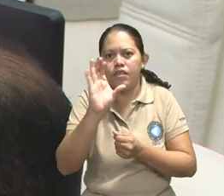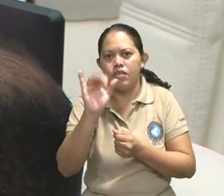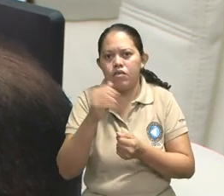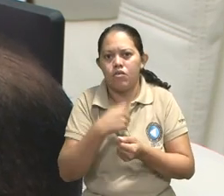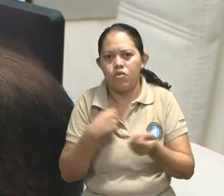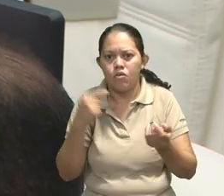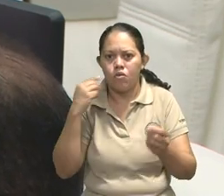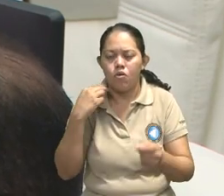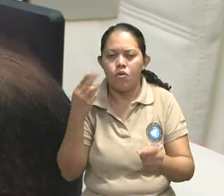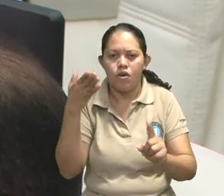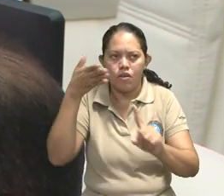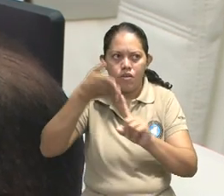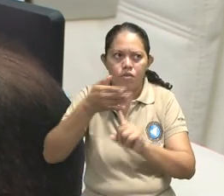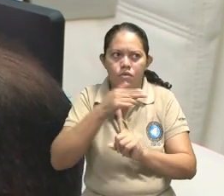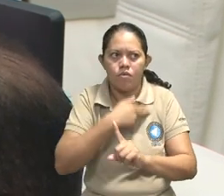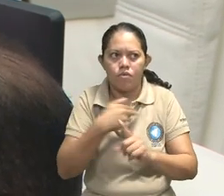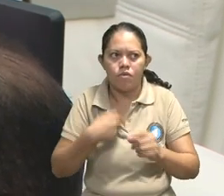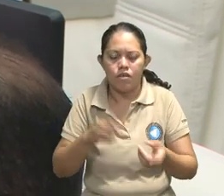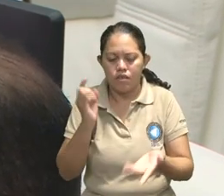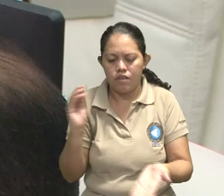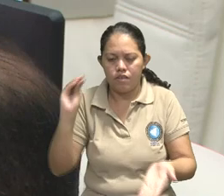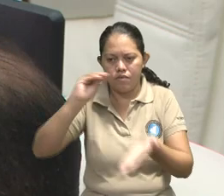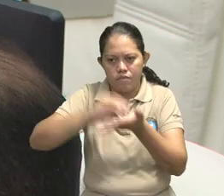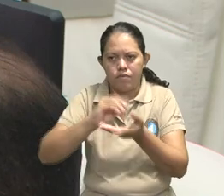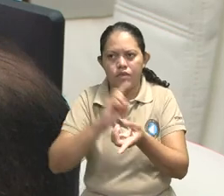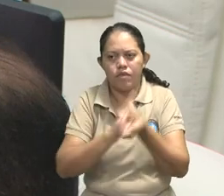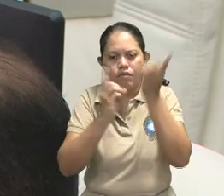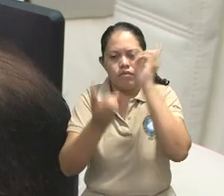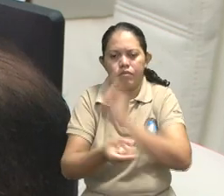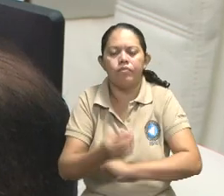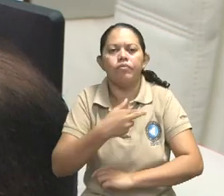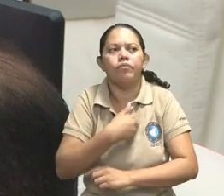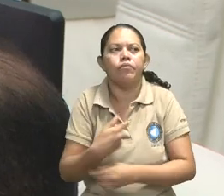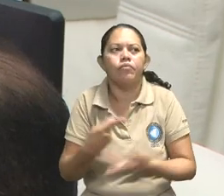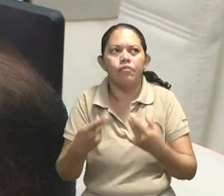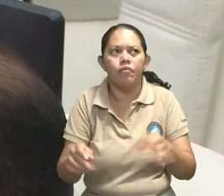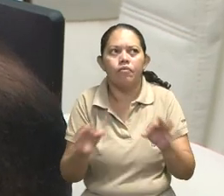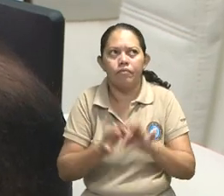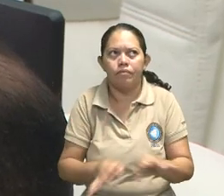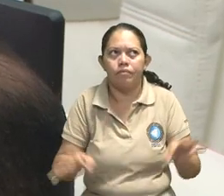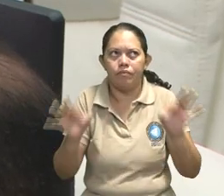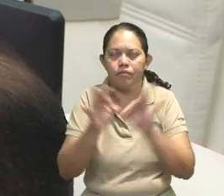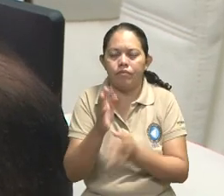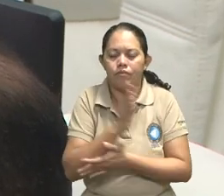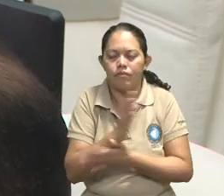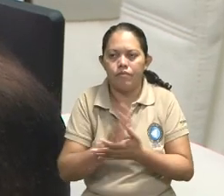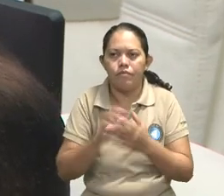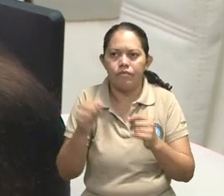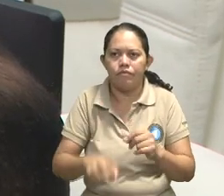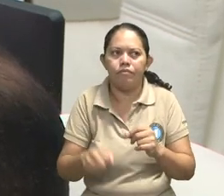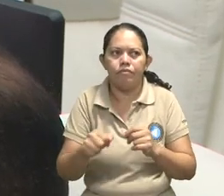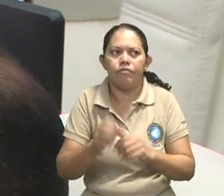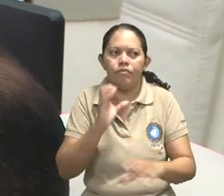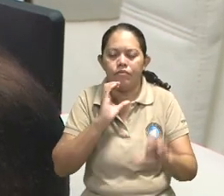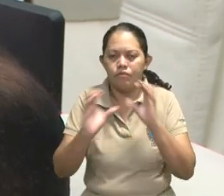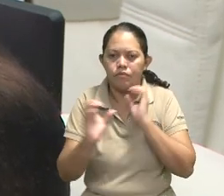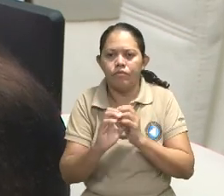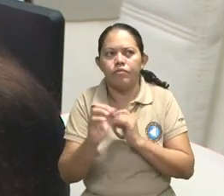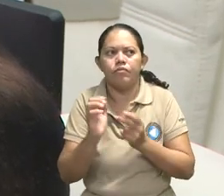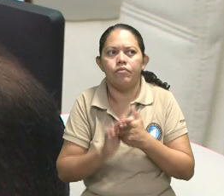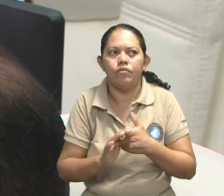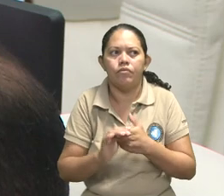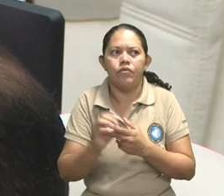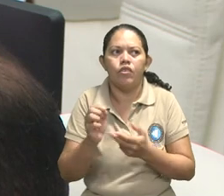Objetivo de la reforma. El objetivo de la reforma de la Ley número 1053, Ley Orgánica del Instituto Nicaragüense de Telecomunicaciones